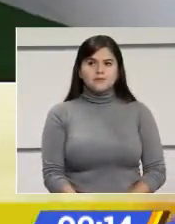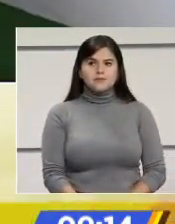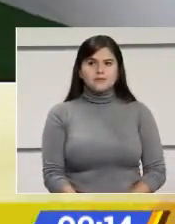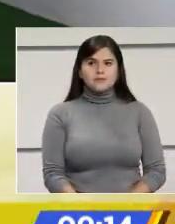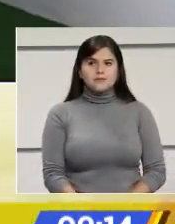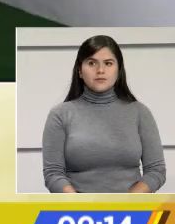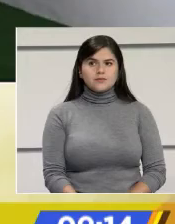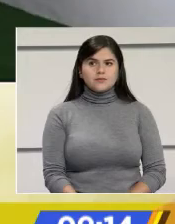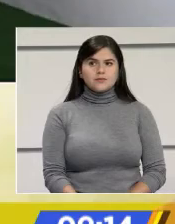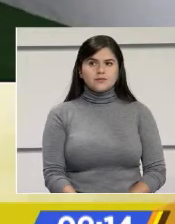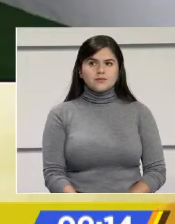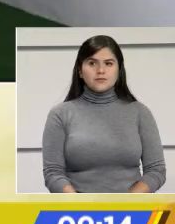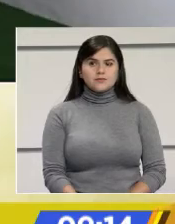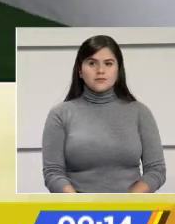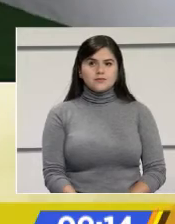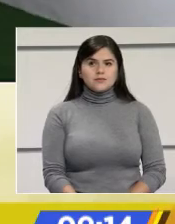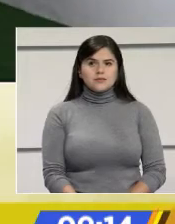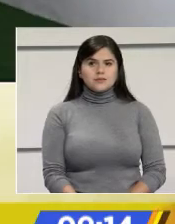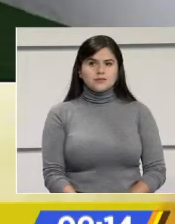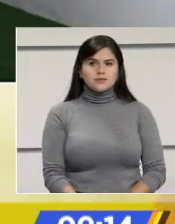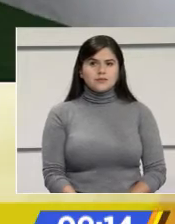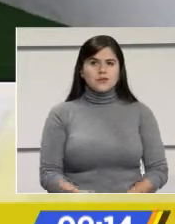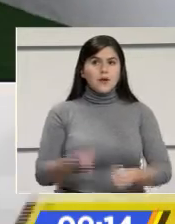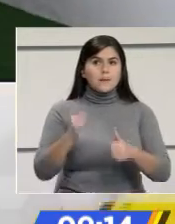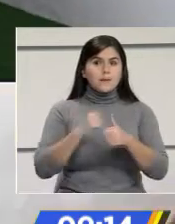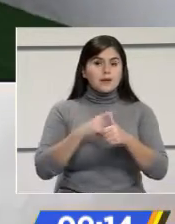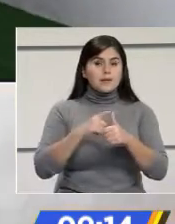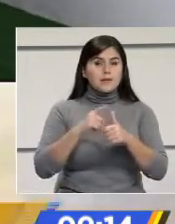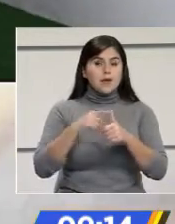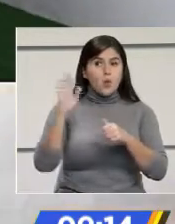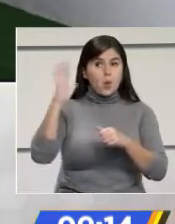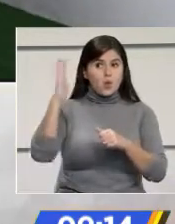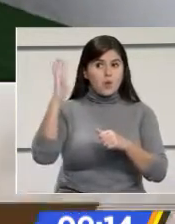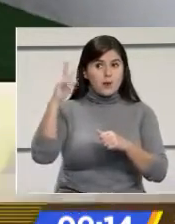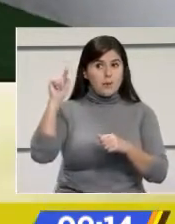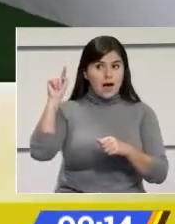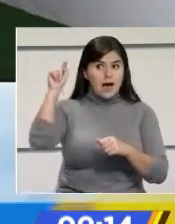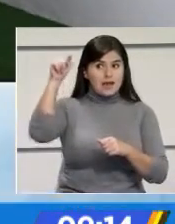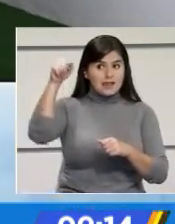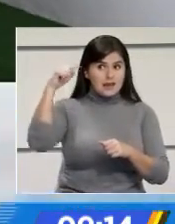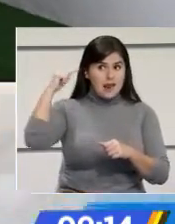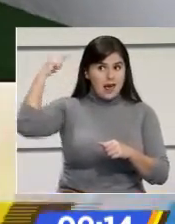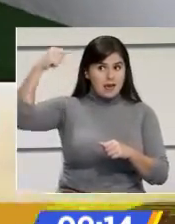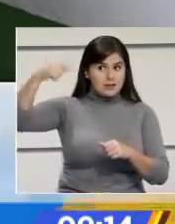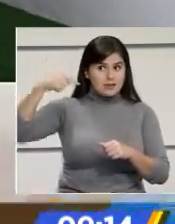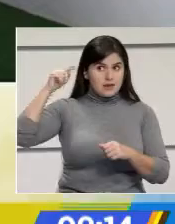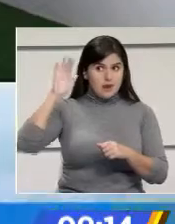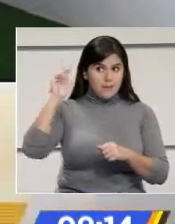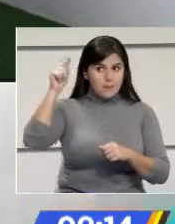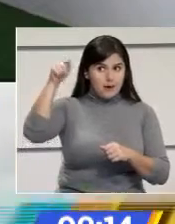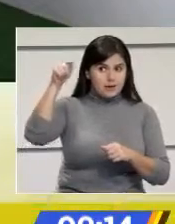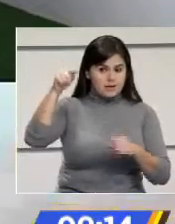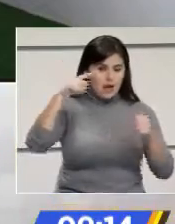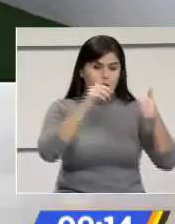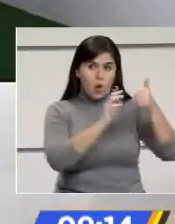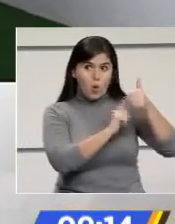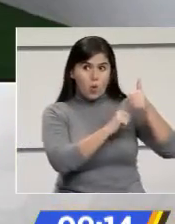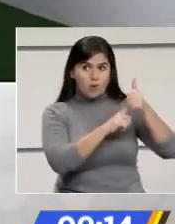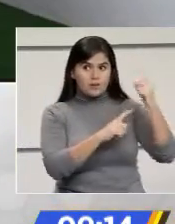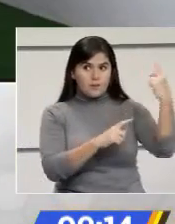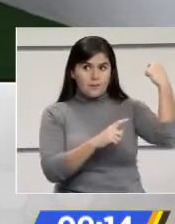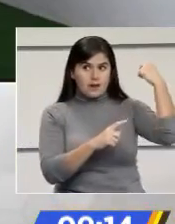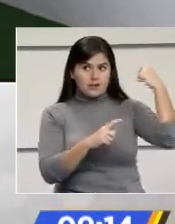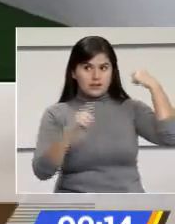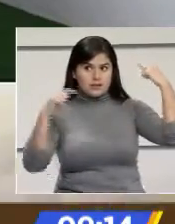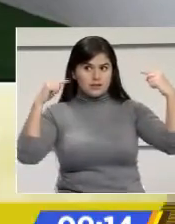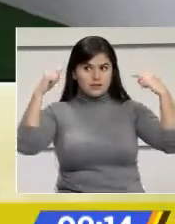a ver. Una mano. Adelante. Ah, sí. Y ajá, la otra para atrás. ¿Qué les parece? Véalo, aquí está. Así. ¿Cómo es? Adelante.